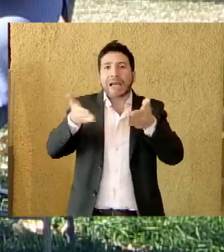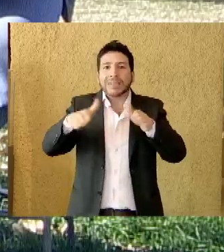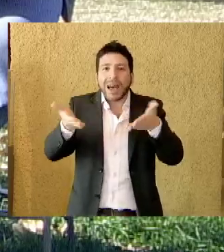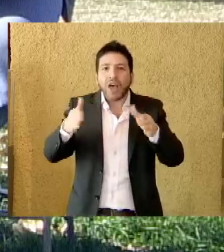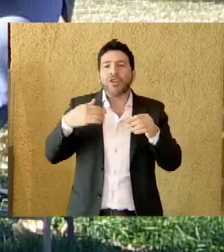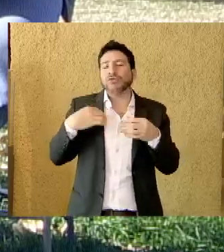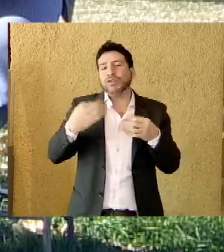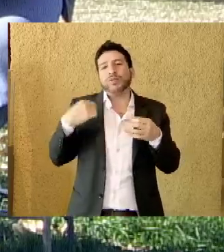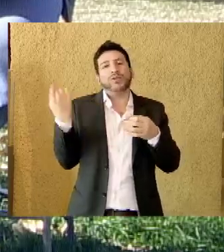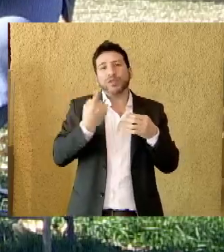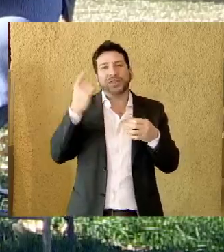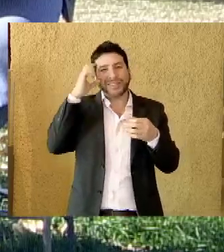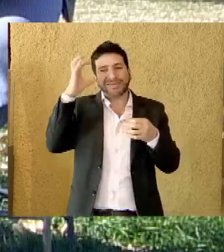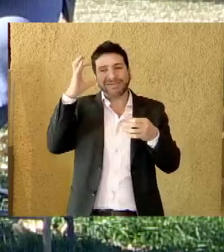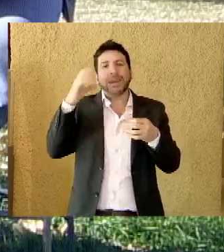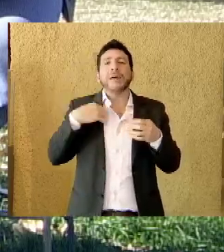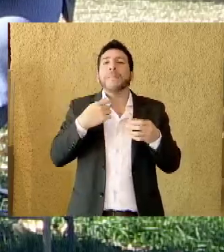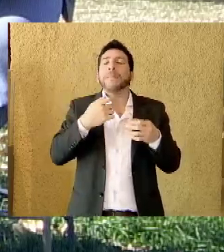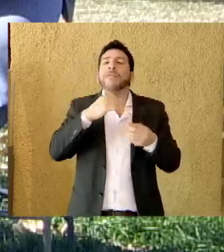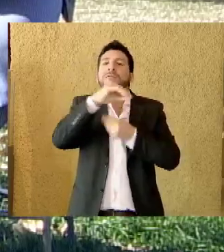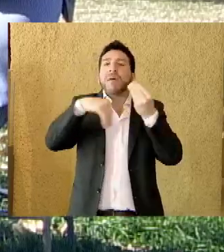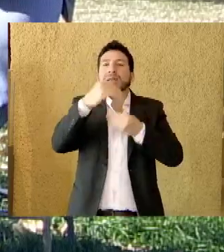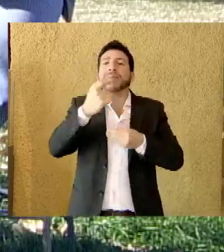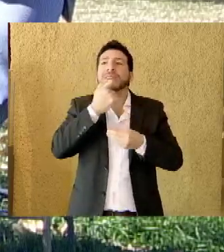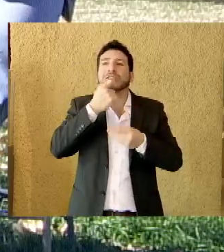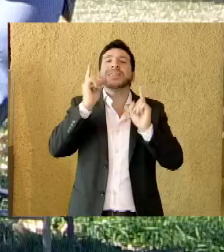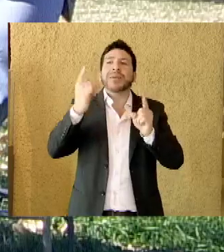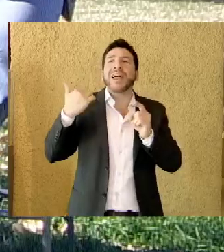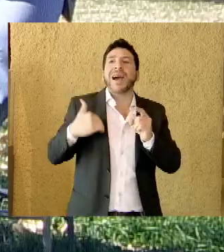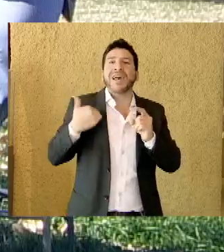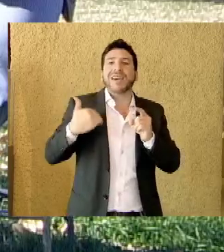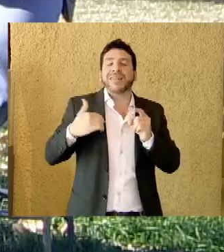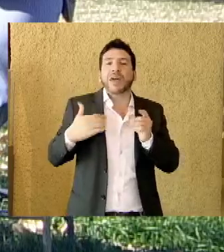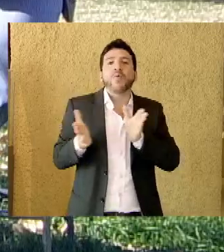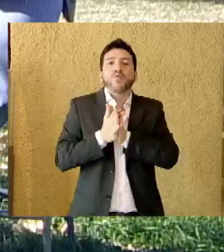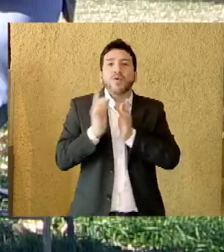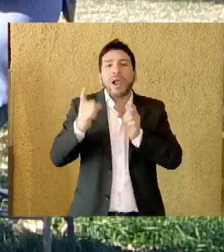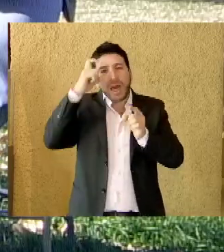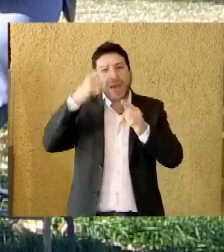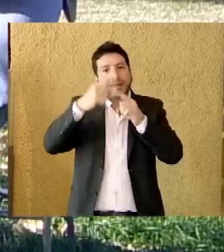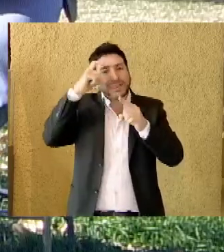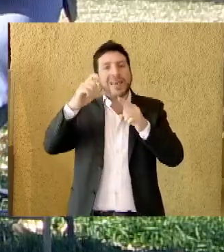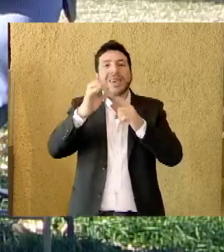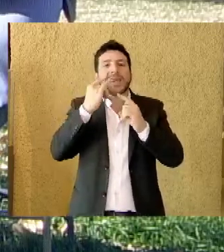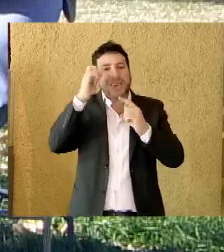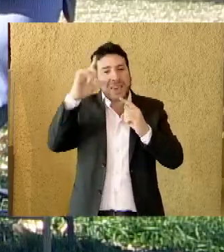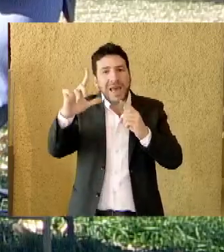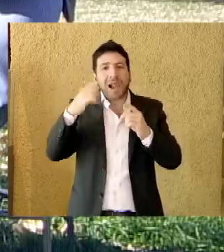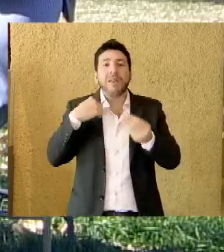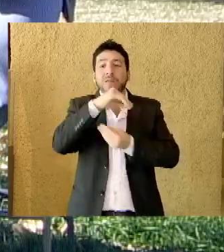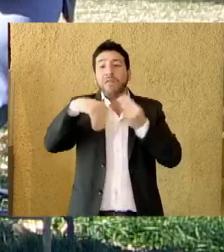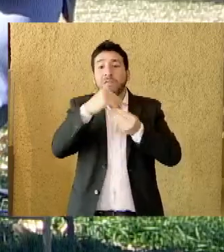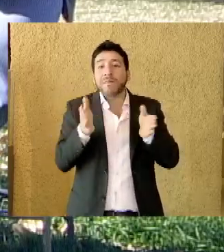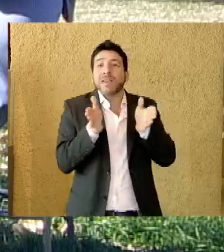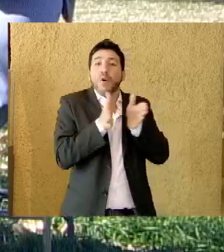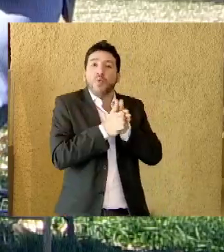estará presente en la mesa de todos los mendocinos y de los argentinos en esta oportunidad, como decía Sexe, pudiéndonos reunir por ahí con los que más queremos, con